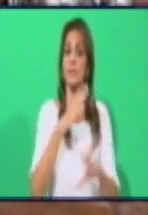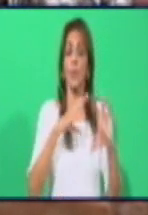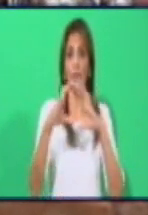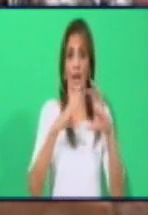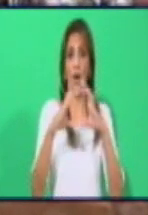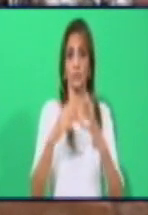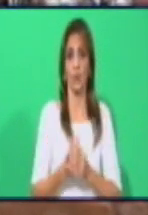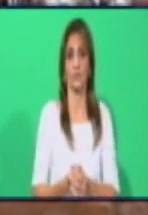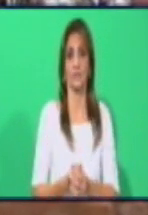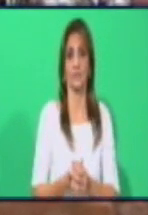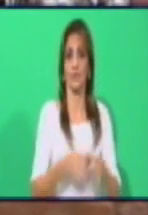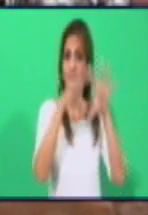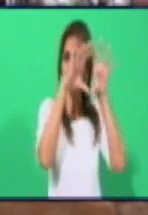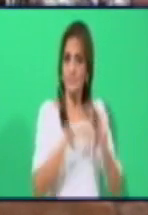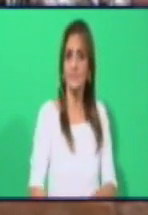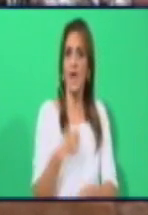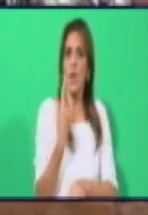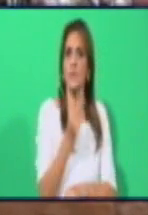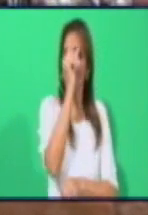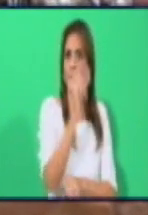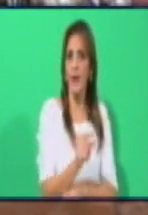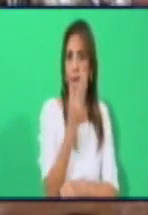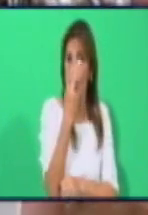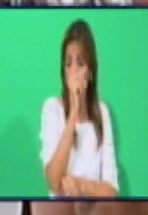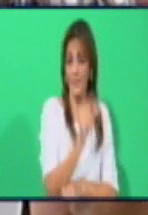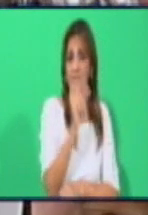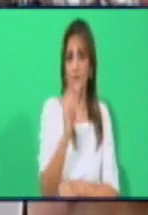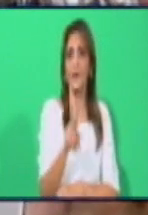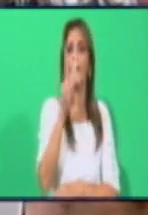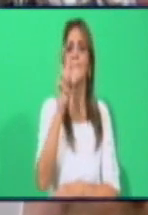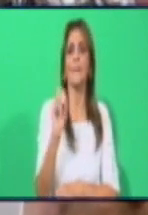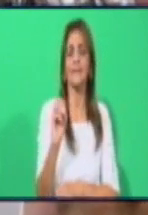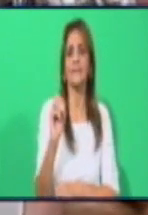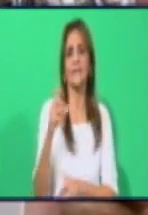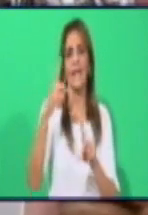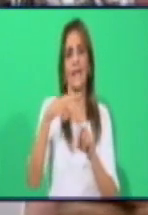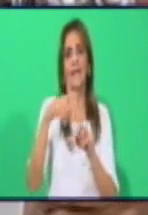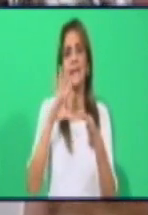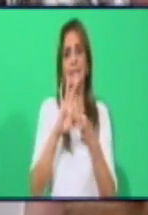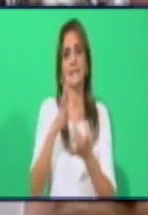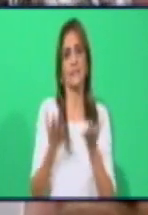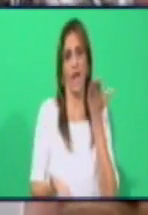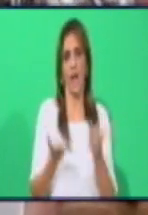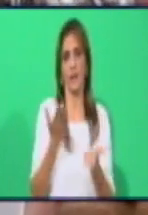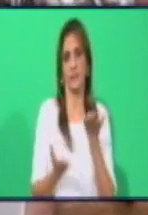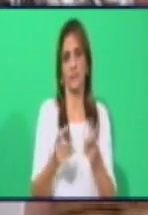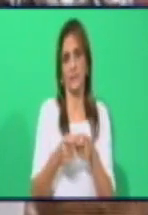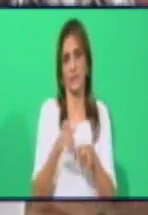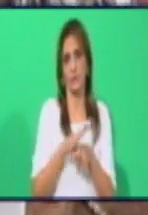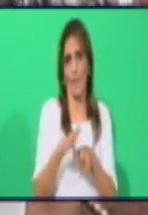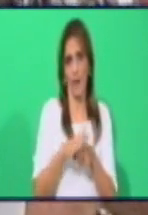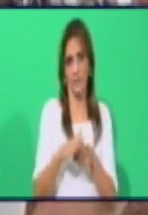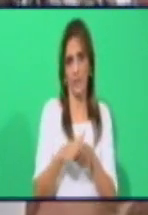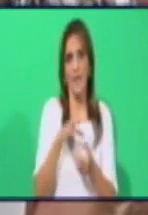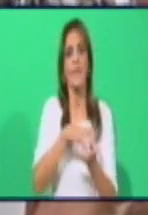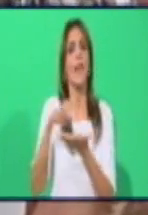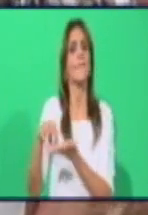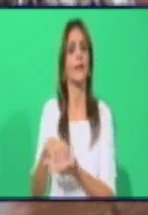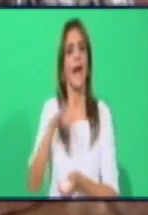se decomisa 20 quintales de tomate a dos ciudadanos que portaban documentos falsos del mercado Jesús Menéndez. Ahí se hicieron un